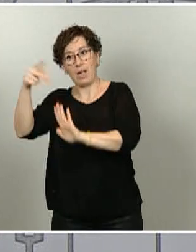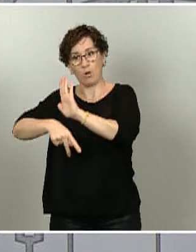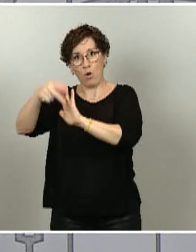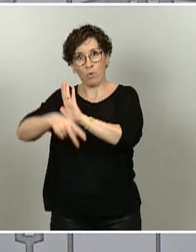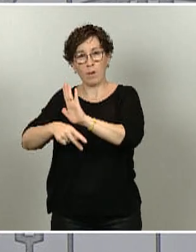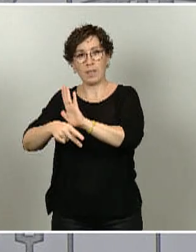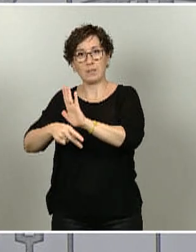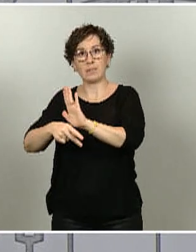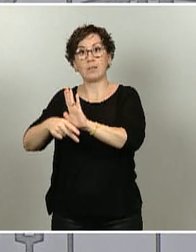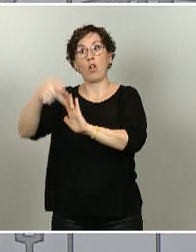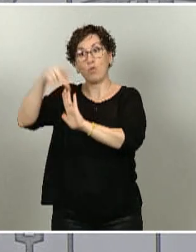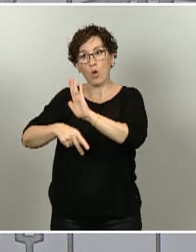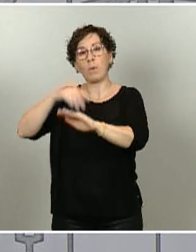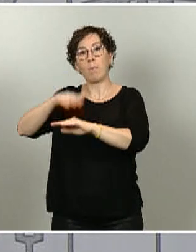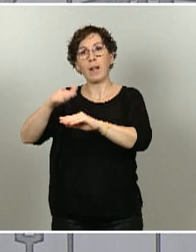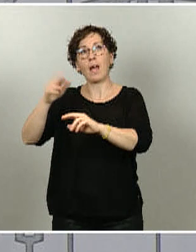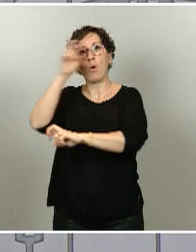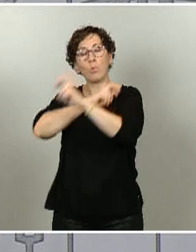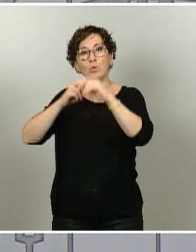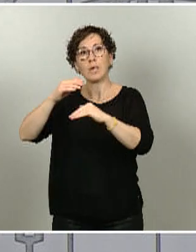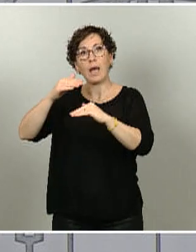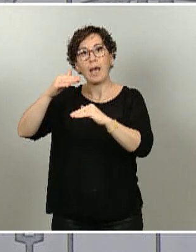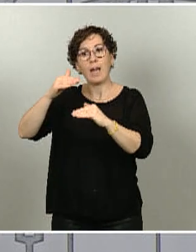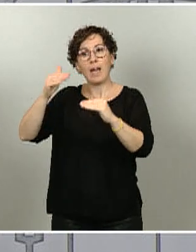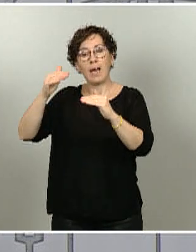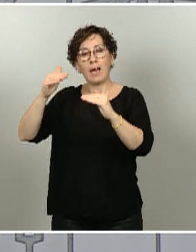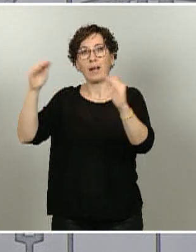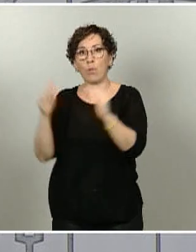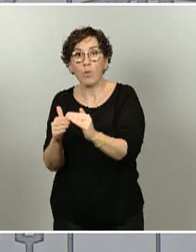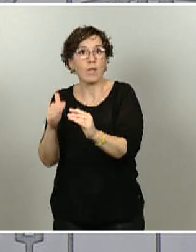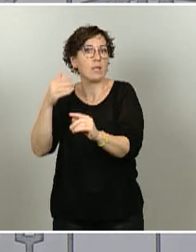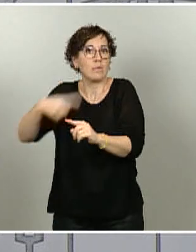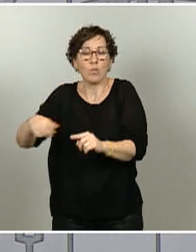para tenerlo solo en caso de que se produzcan situaciones particulares.